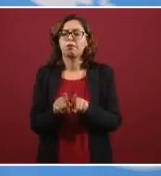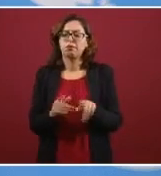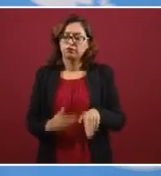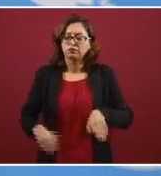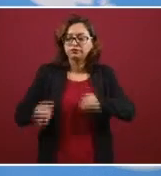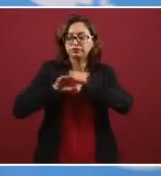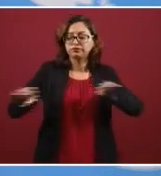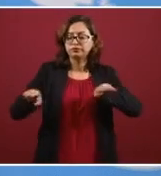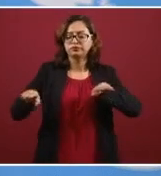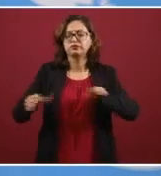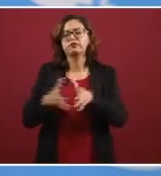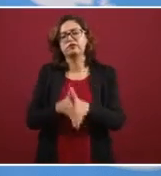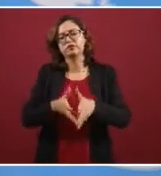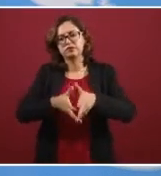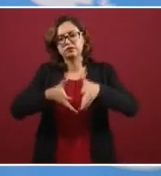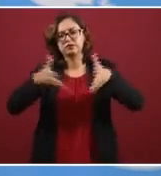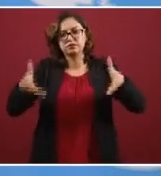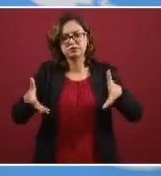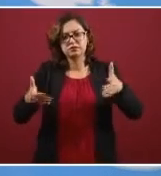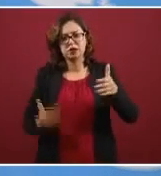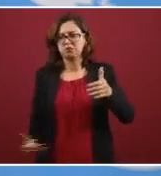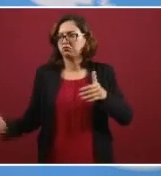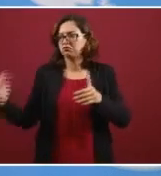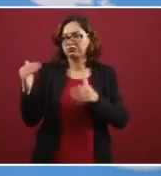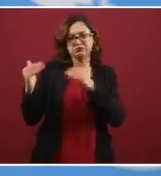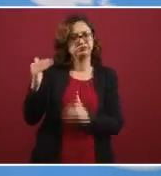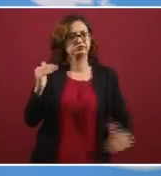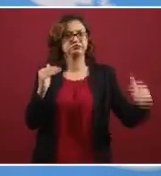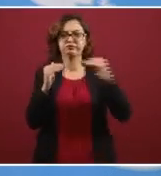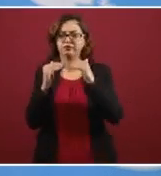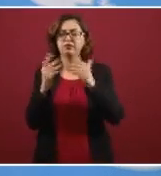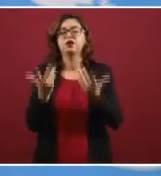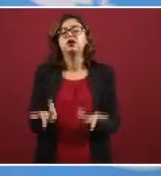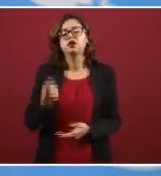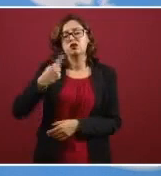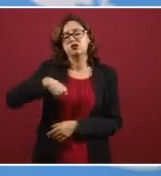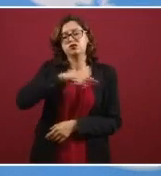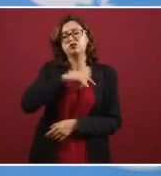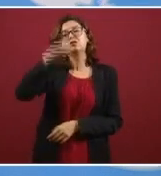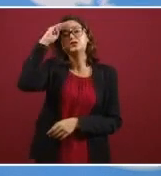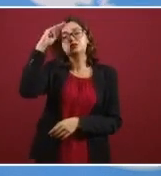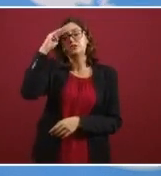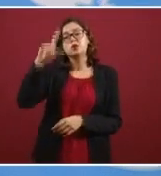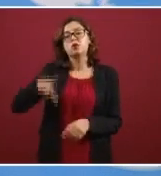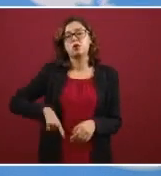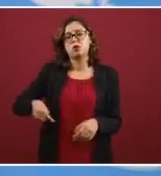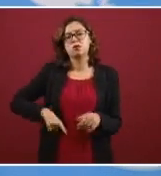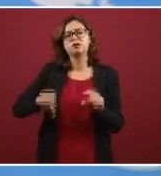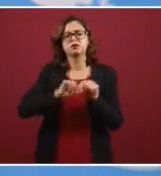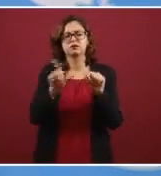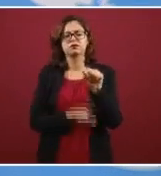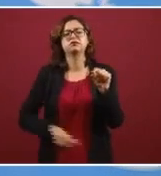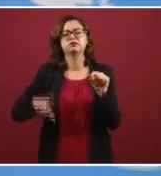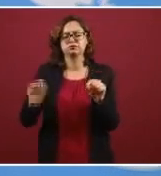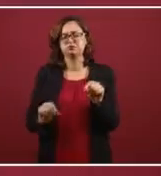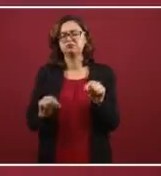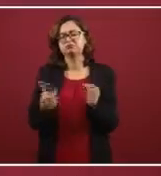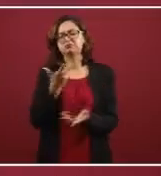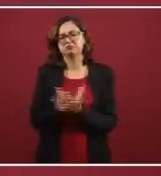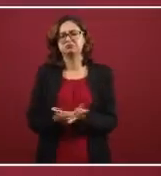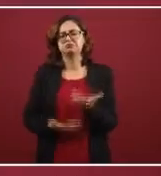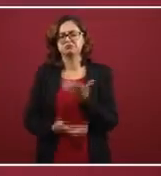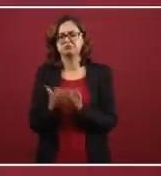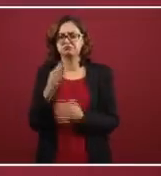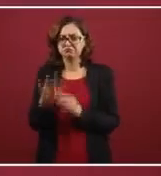para crecer y crecer para igualar. Nosotros creemos que el gobierno de México está poniendo en práctica precisamente